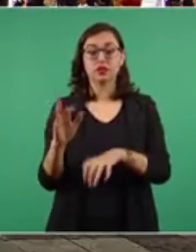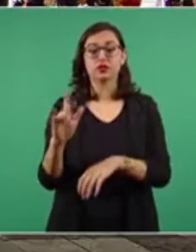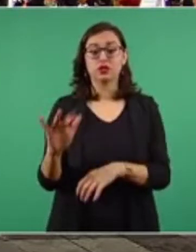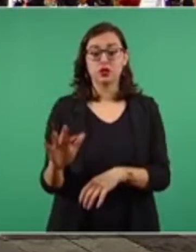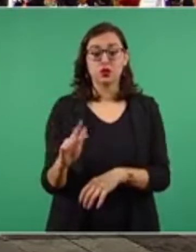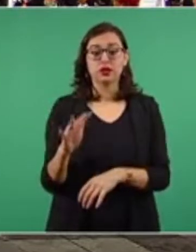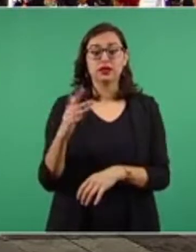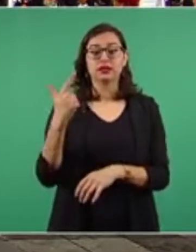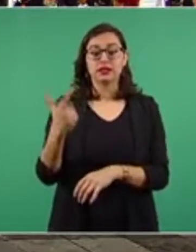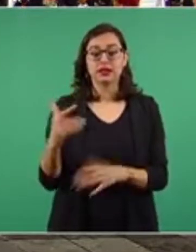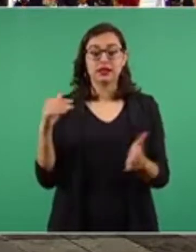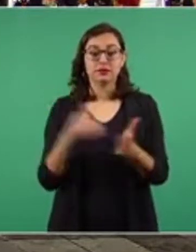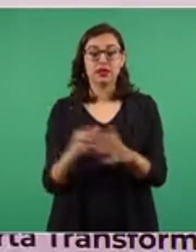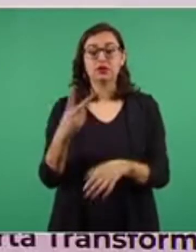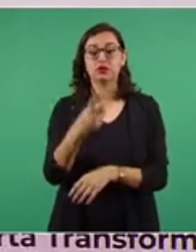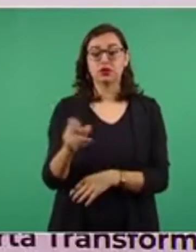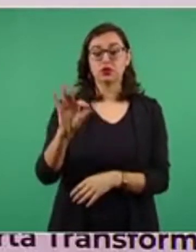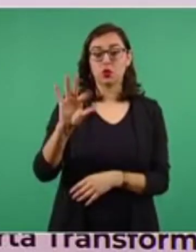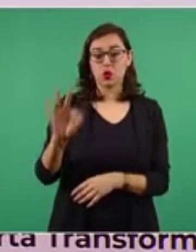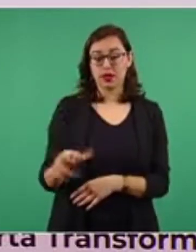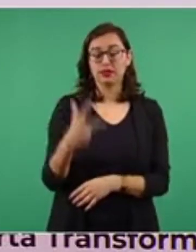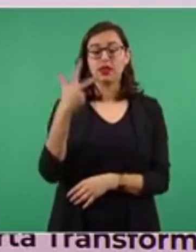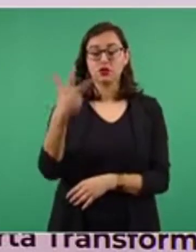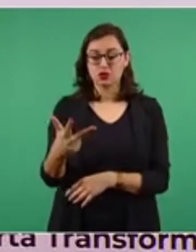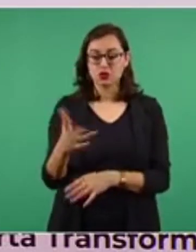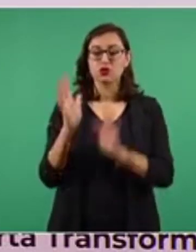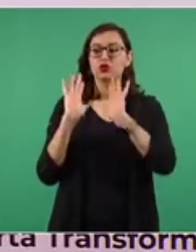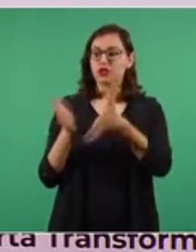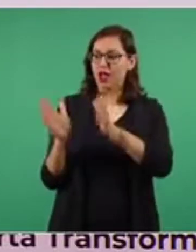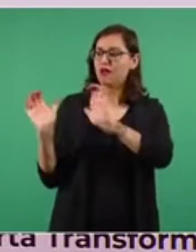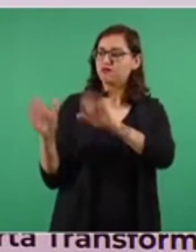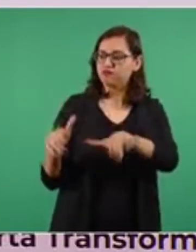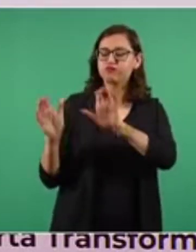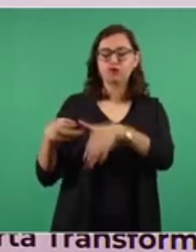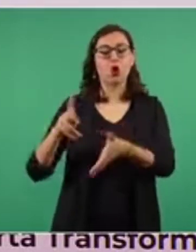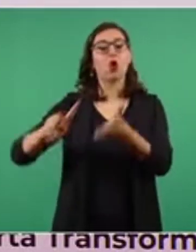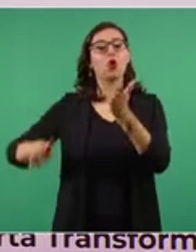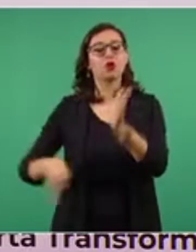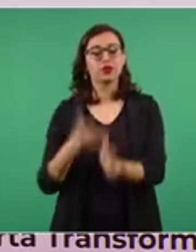957.248, de modo que solo nos faltan